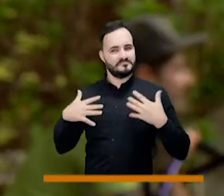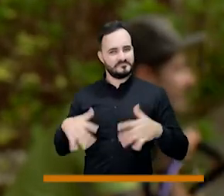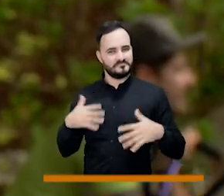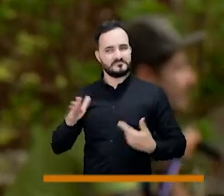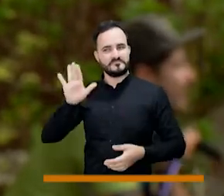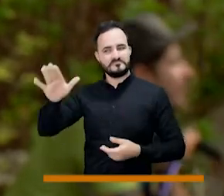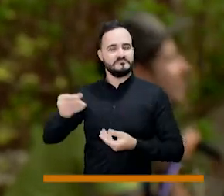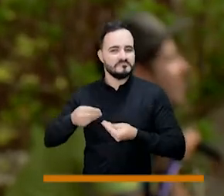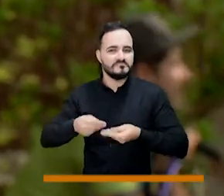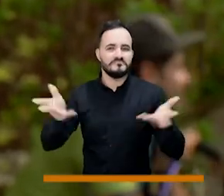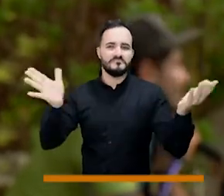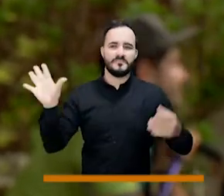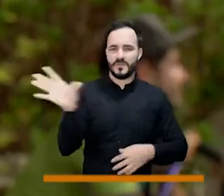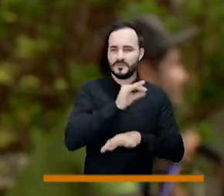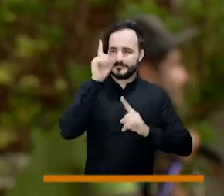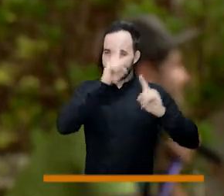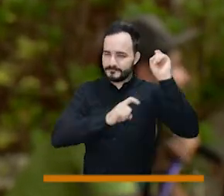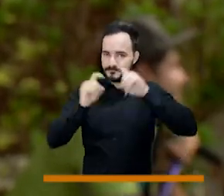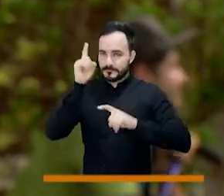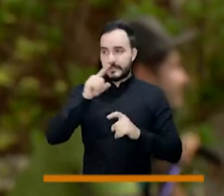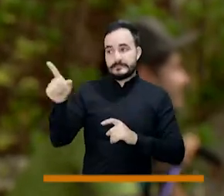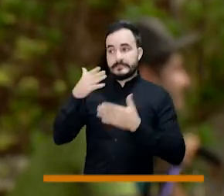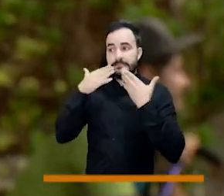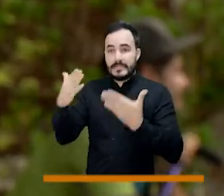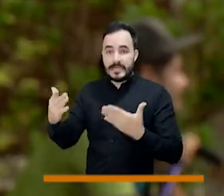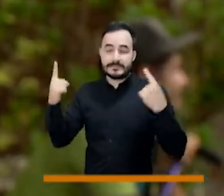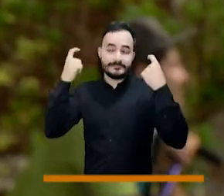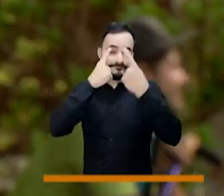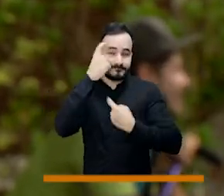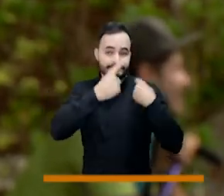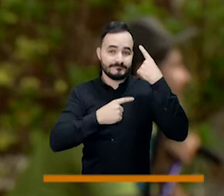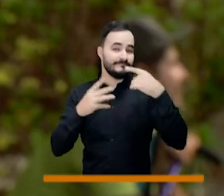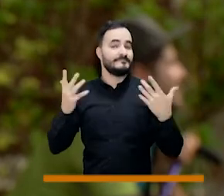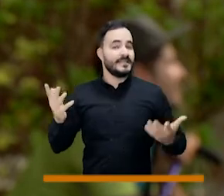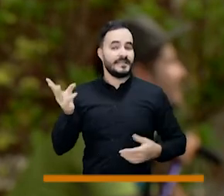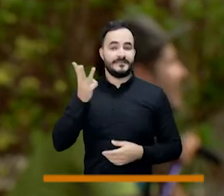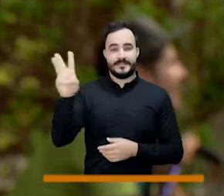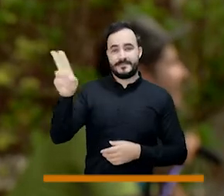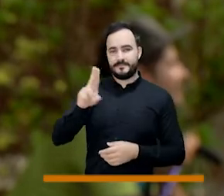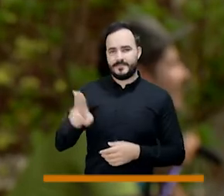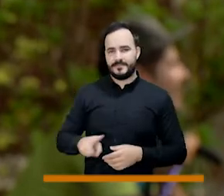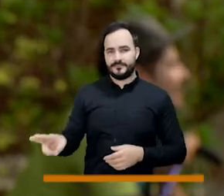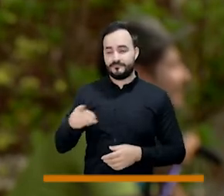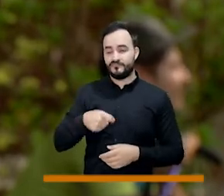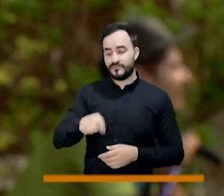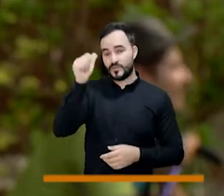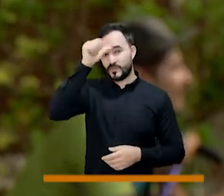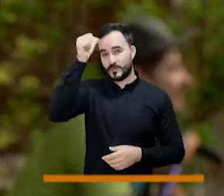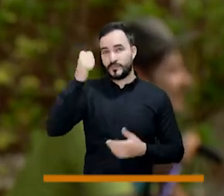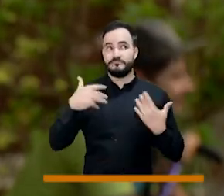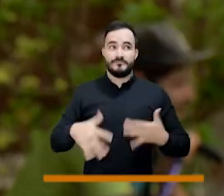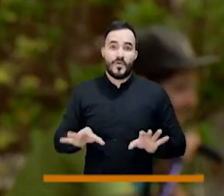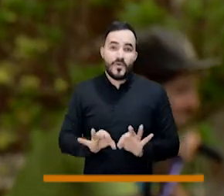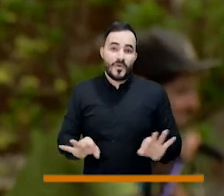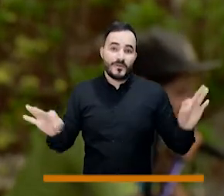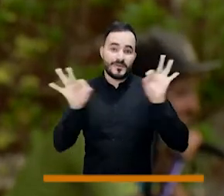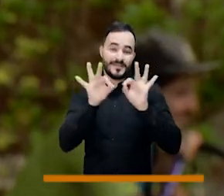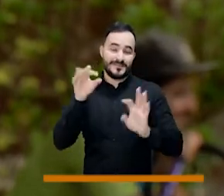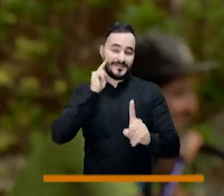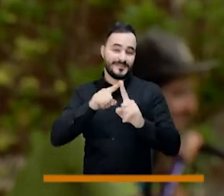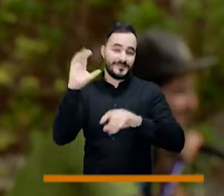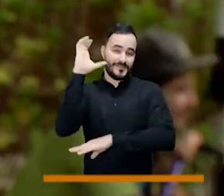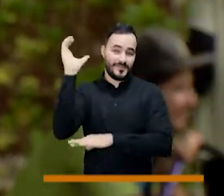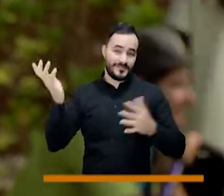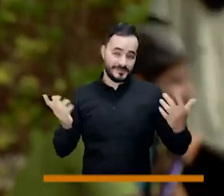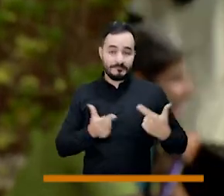del Consejo de Medellín, con un mensaje que definitivamente nos interesa. El domingo será un día crucial para Colombia. Lo que